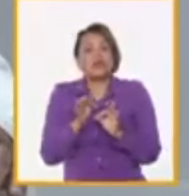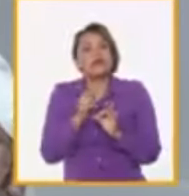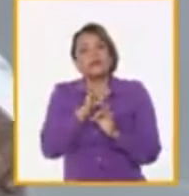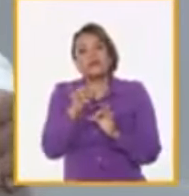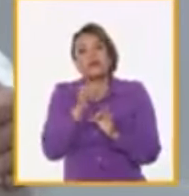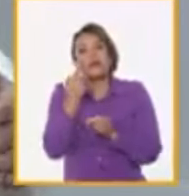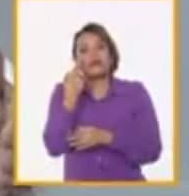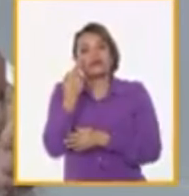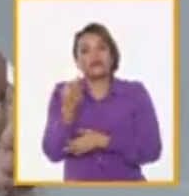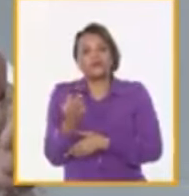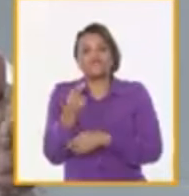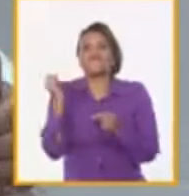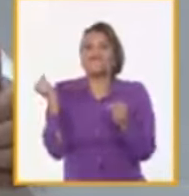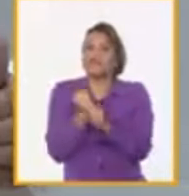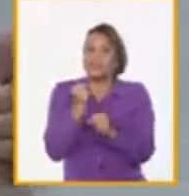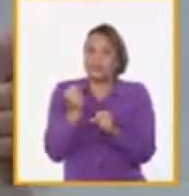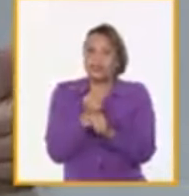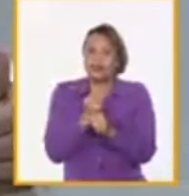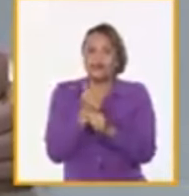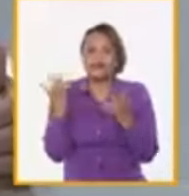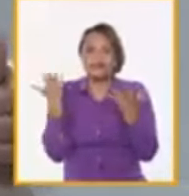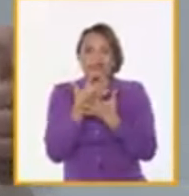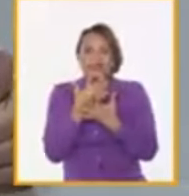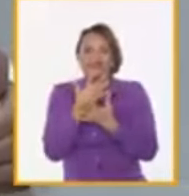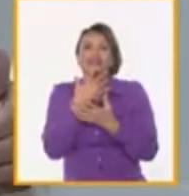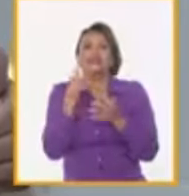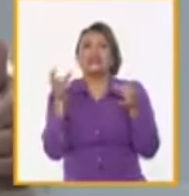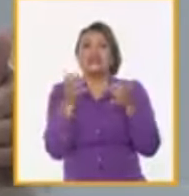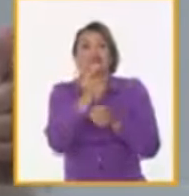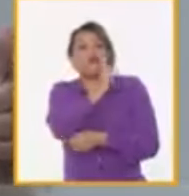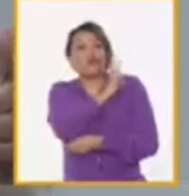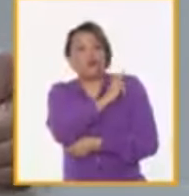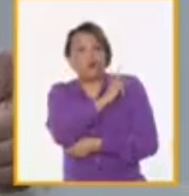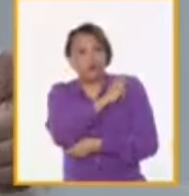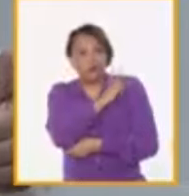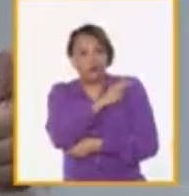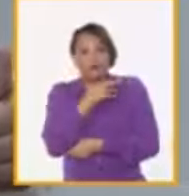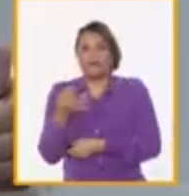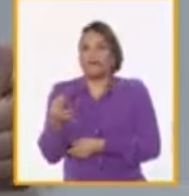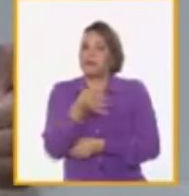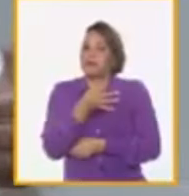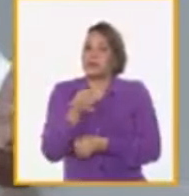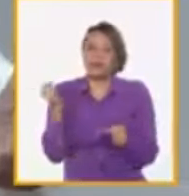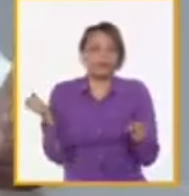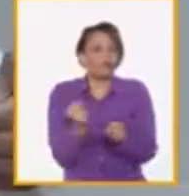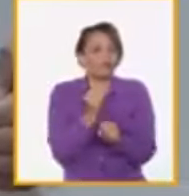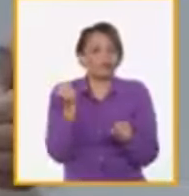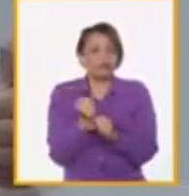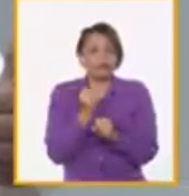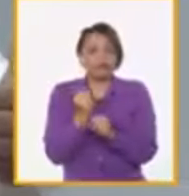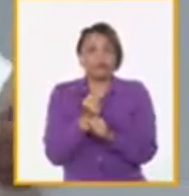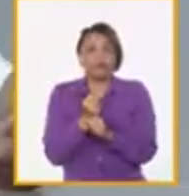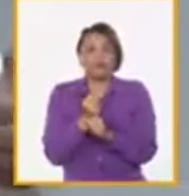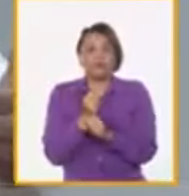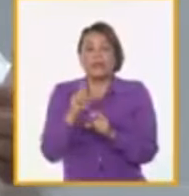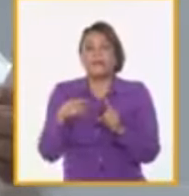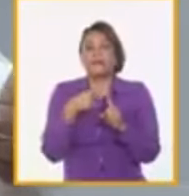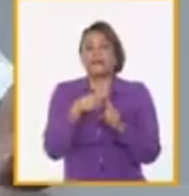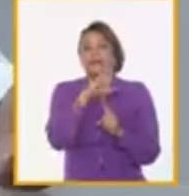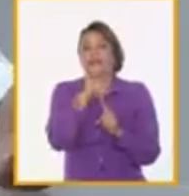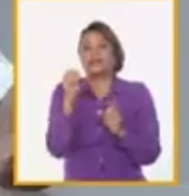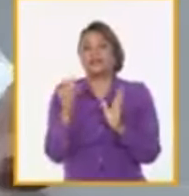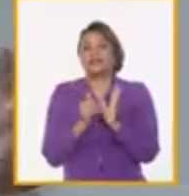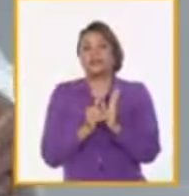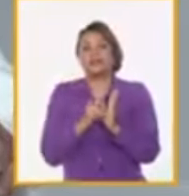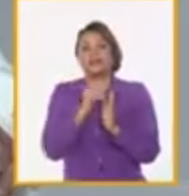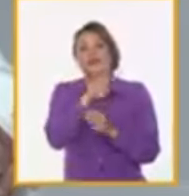reconocer el trabajo que han hecho las autoridades del municipio para en medio de esa situación de más de 30.000,